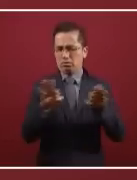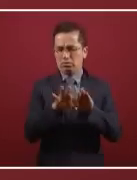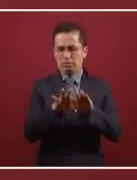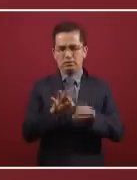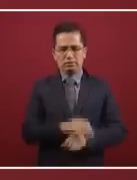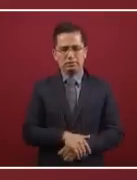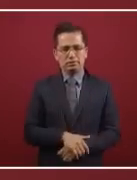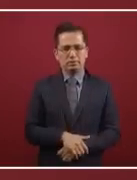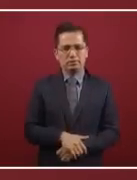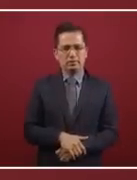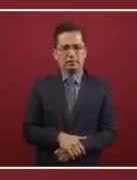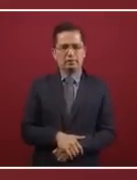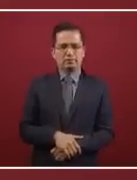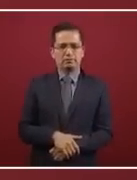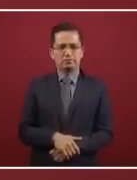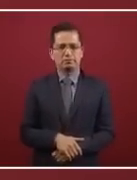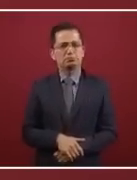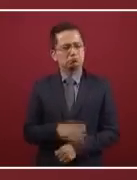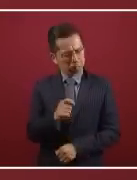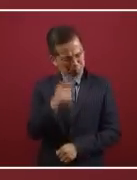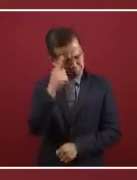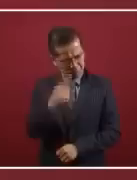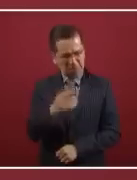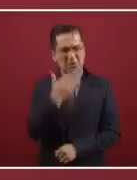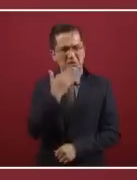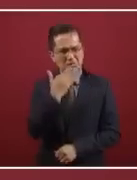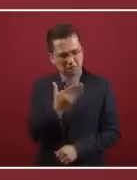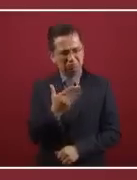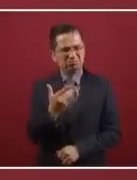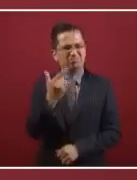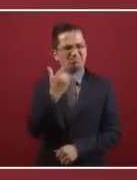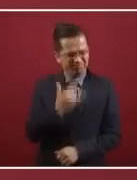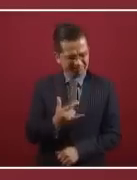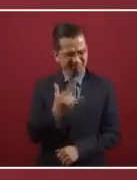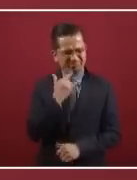el salir adelante, el que no haya